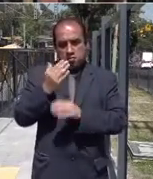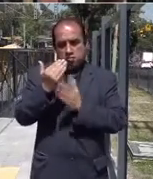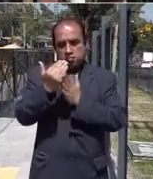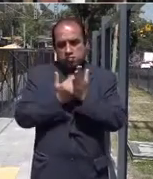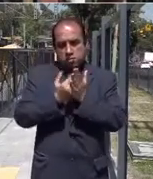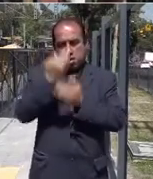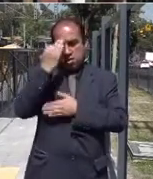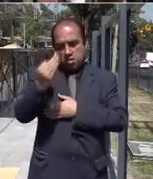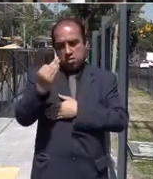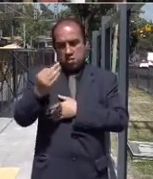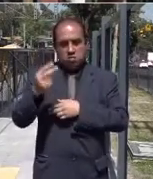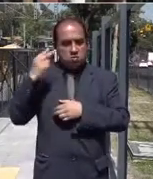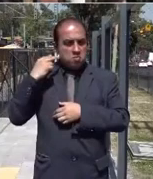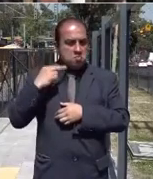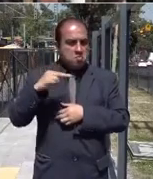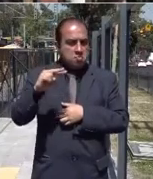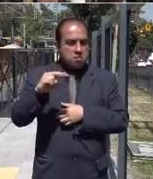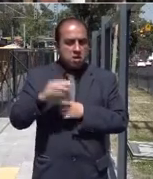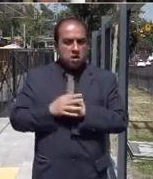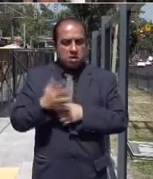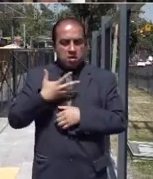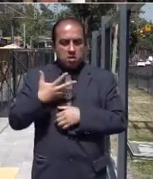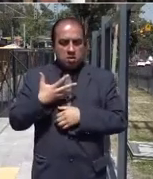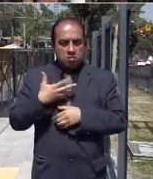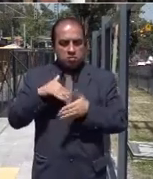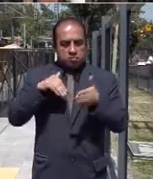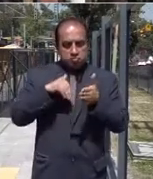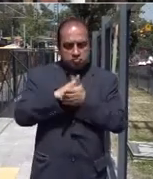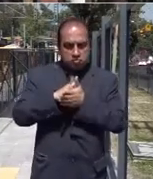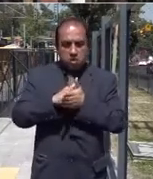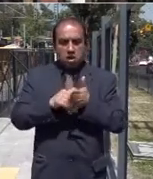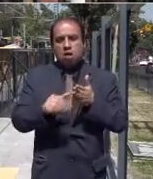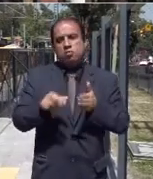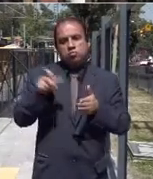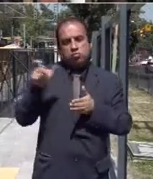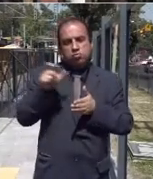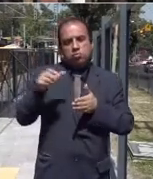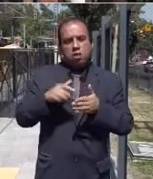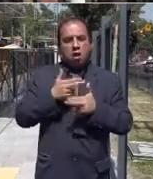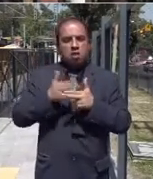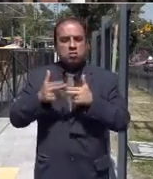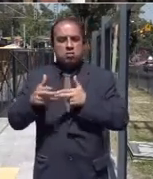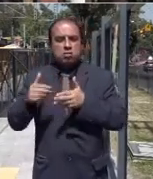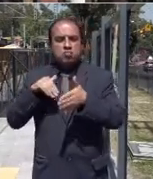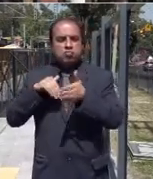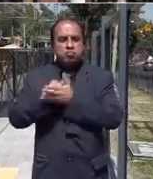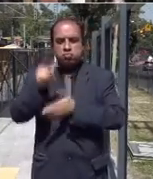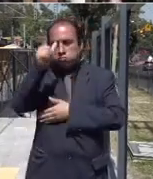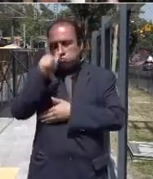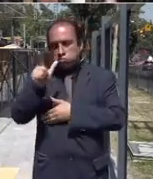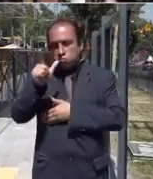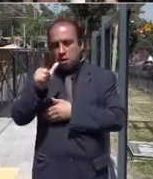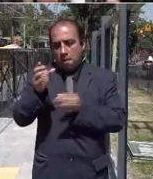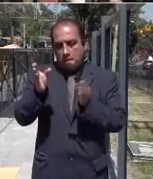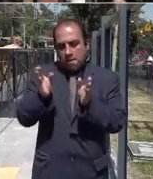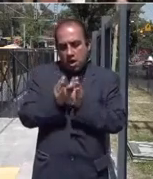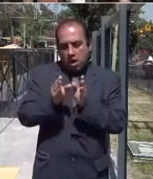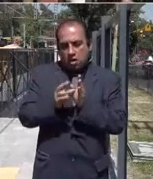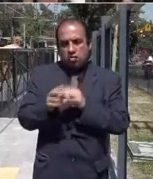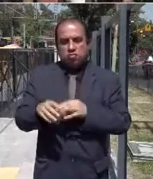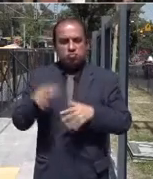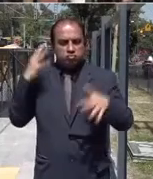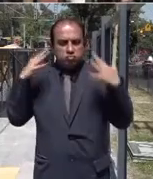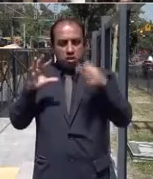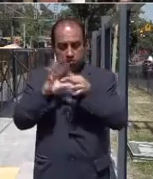que nos llevábamos de terminal a terminal hasta más de una hora por las bajas velocidades que he explicado y que